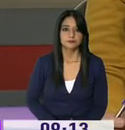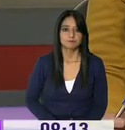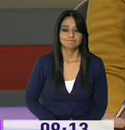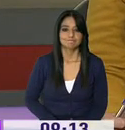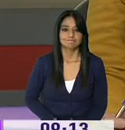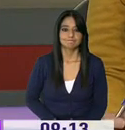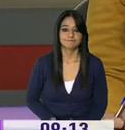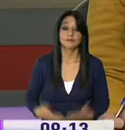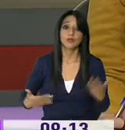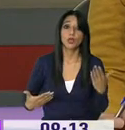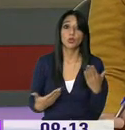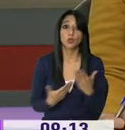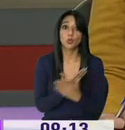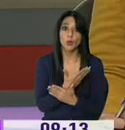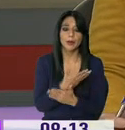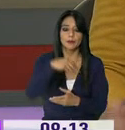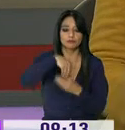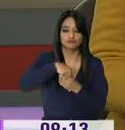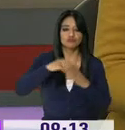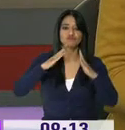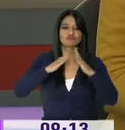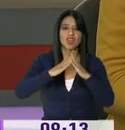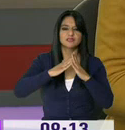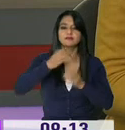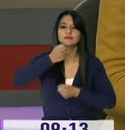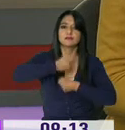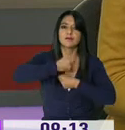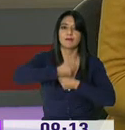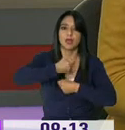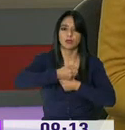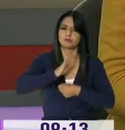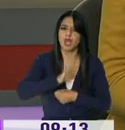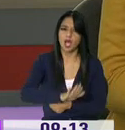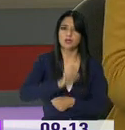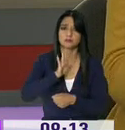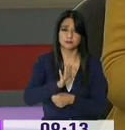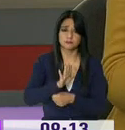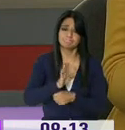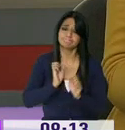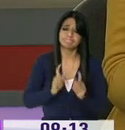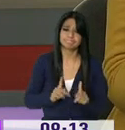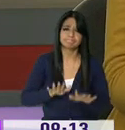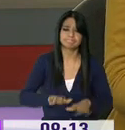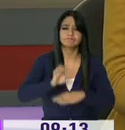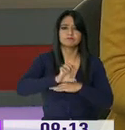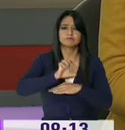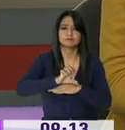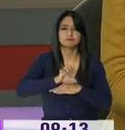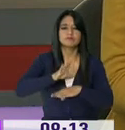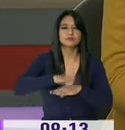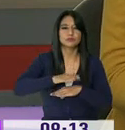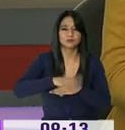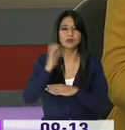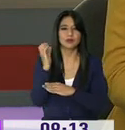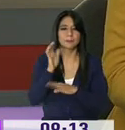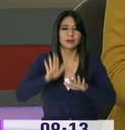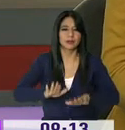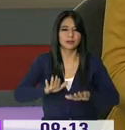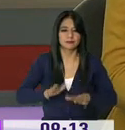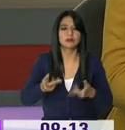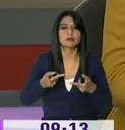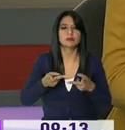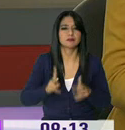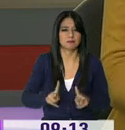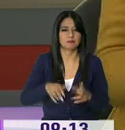Y la nueva modalidad de teletrabajo se perfila como una de las opciones laborales que se mantendrá en el Ecuador ante la crisis económica por